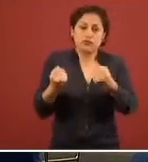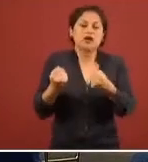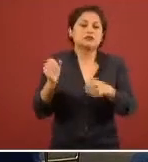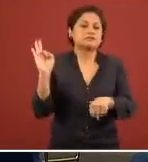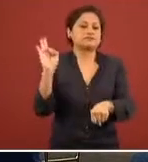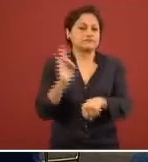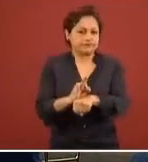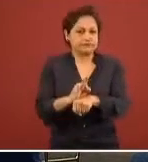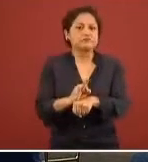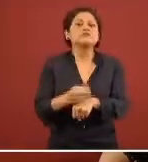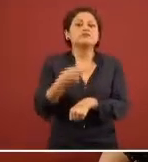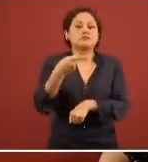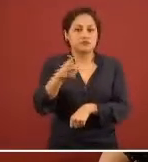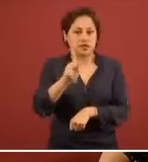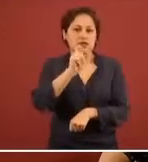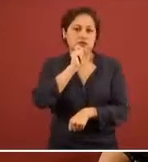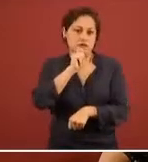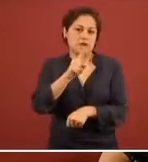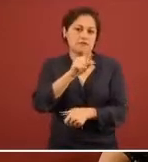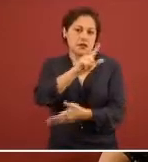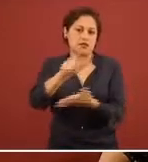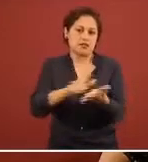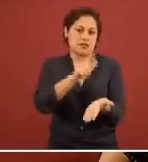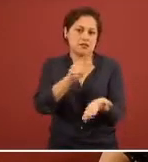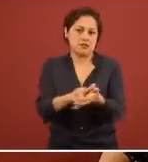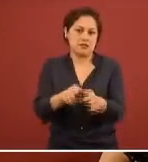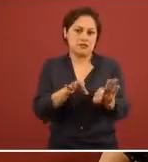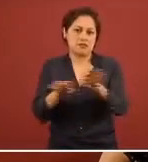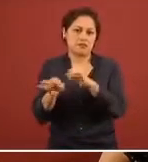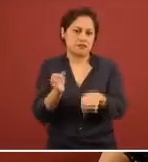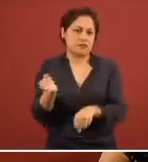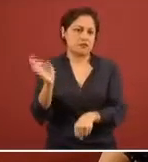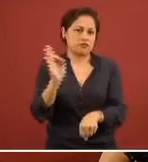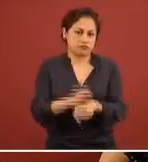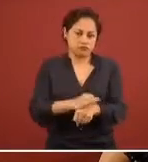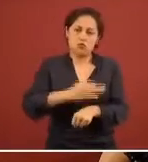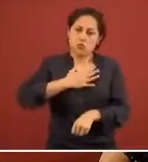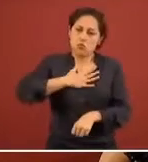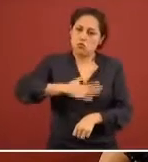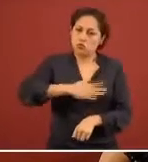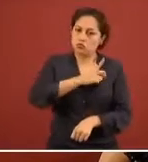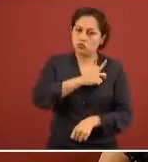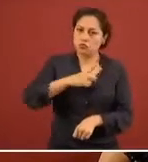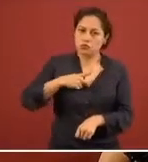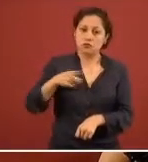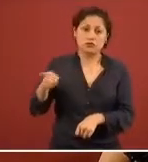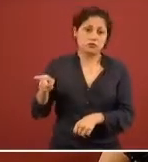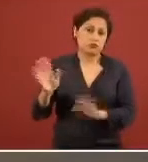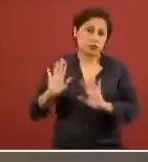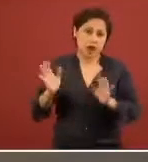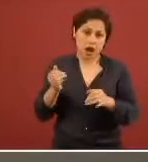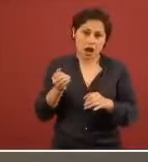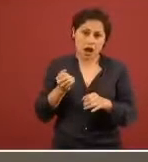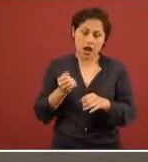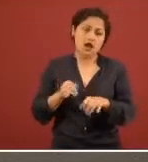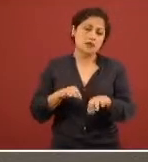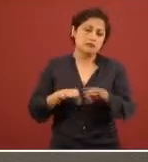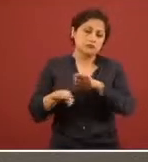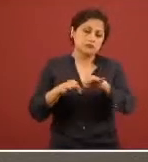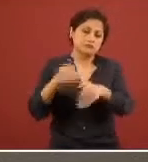elemento fundamental de justicia laboral y por lo tanto justicia social. Eso es lo que